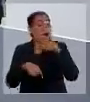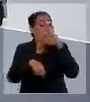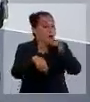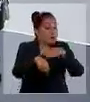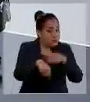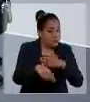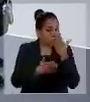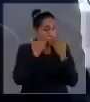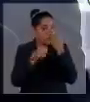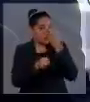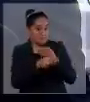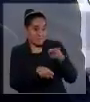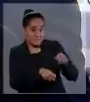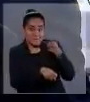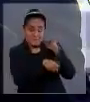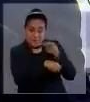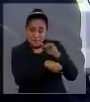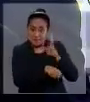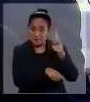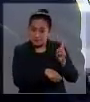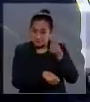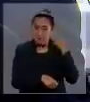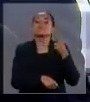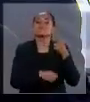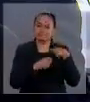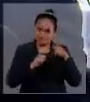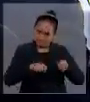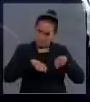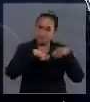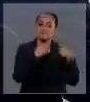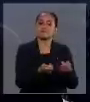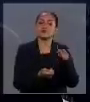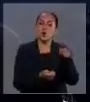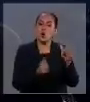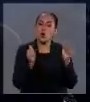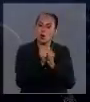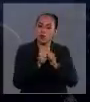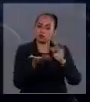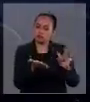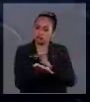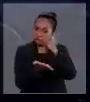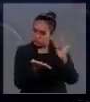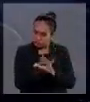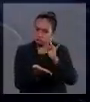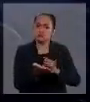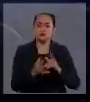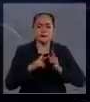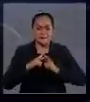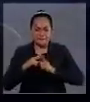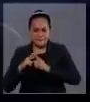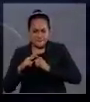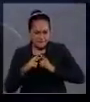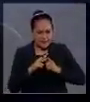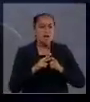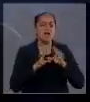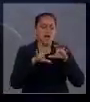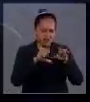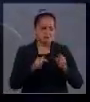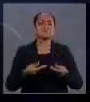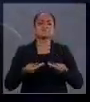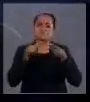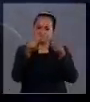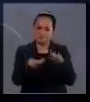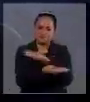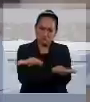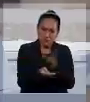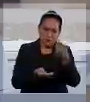y de universidad les vamos a dotar de una tableta, como lo hemos ya presupuestado en nuestro proyecto, para lograr esas tres